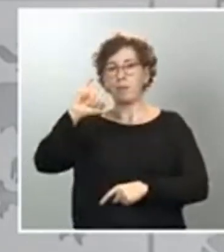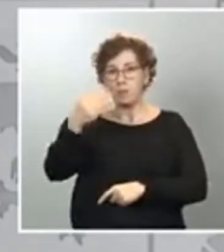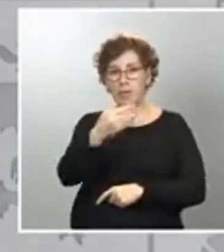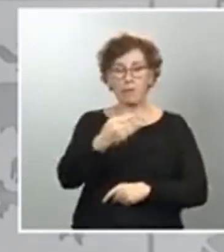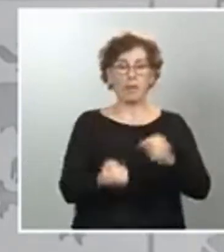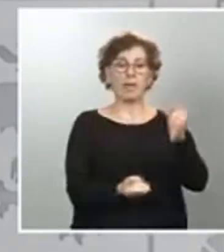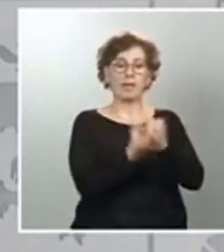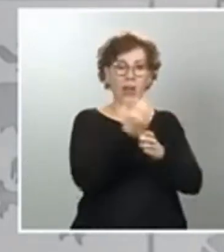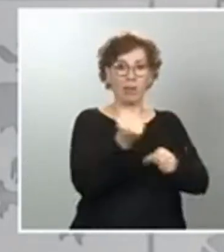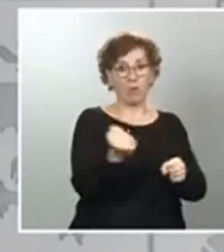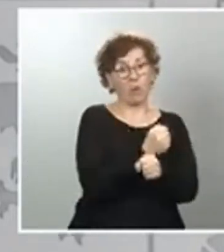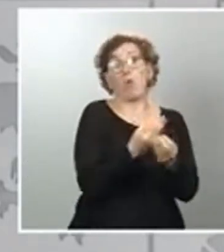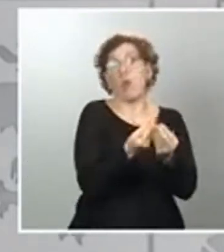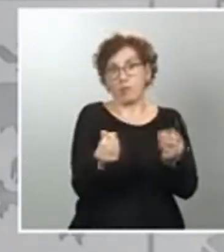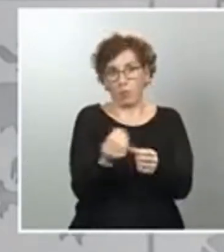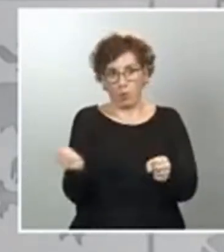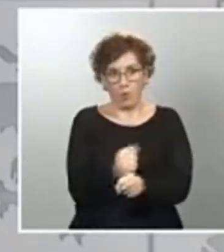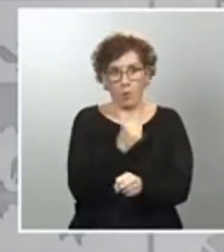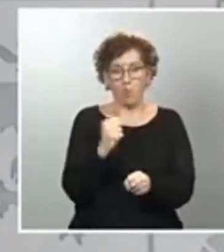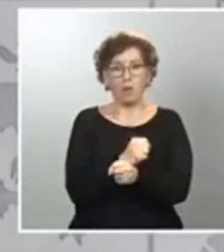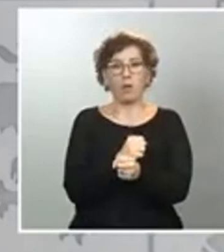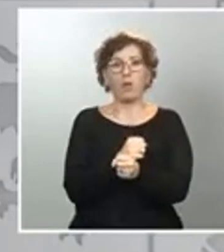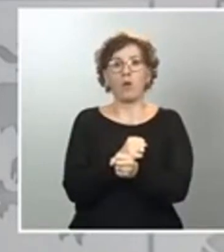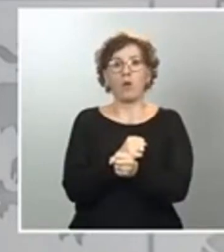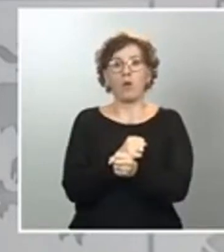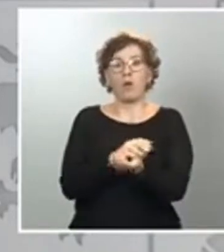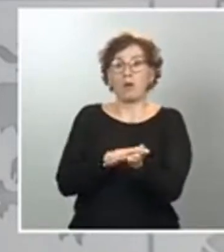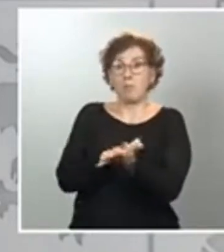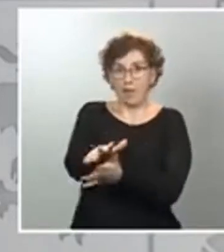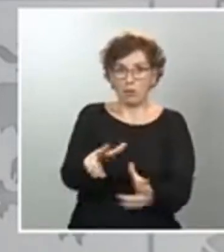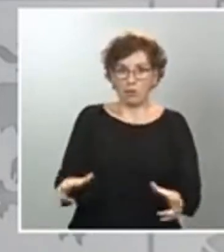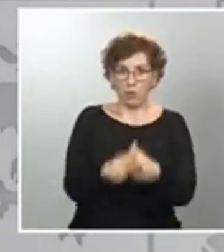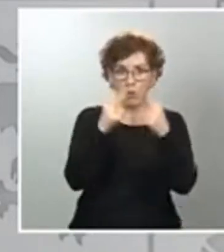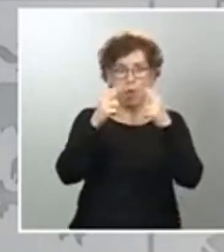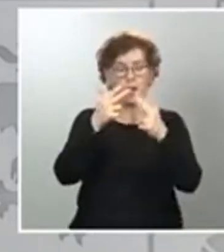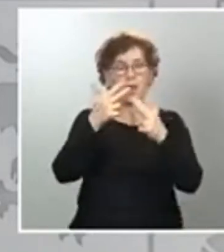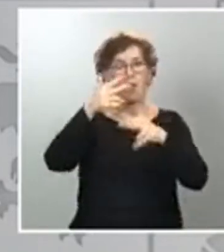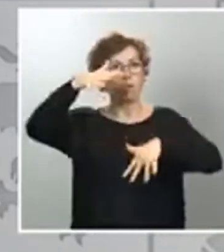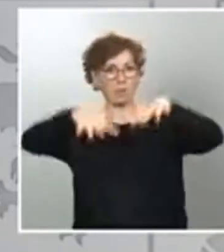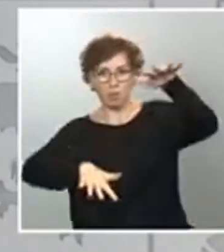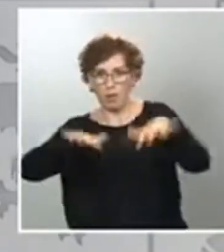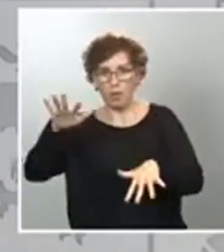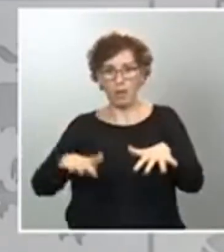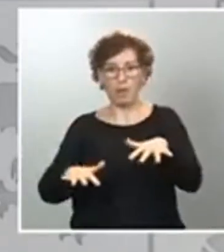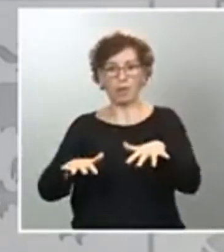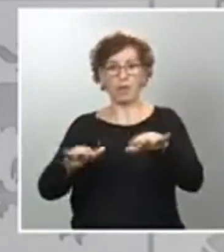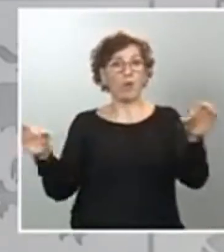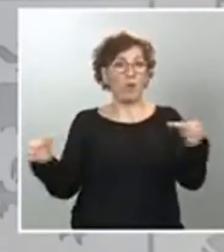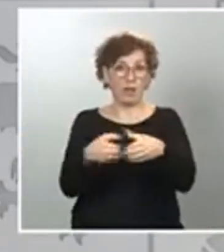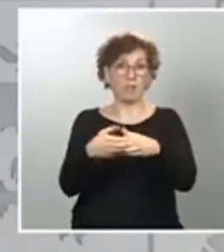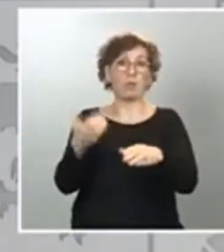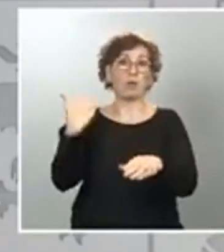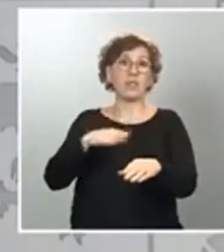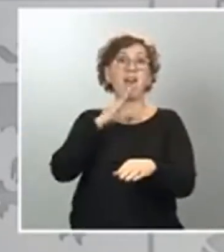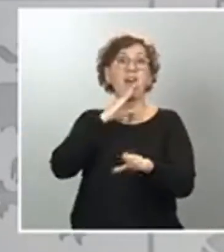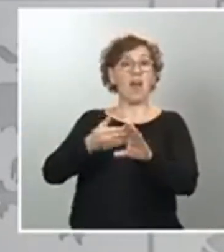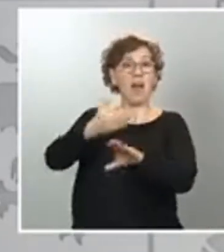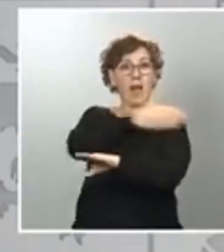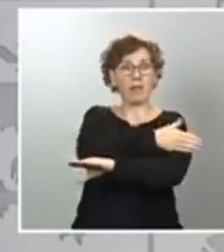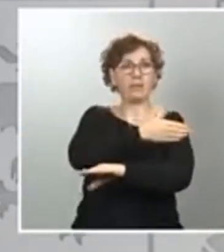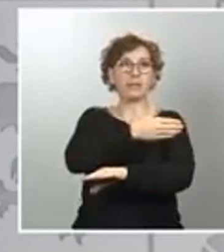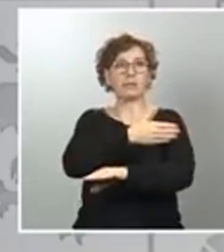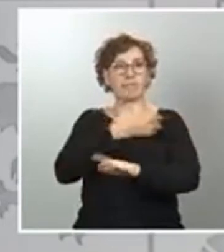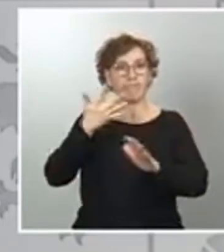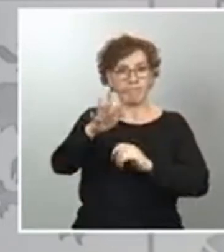empleo, y de impacto social sobre la desigualdad, sobre todo en colectivos muy precarizados, como son los jóvenes, como son aquellos trabajadores